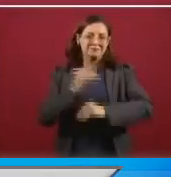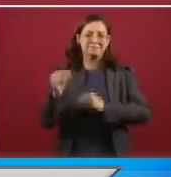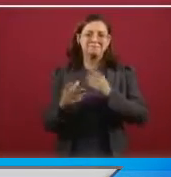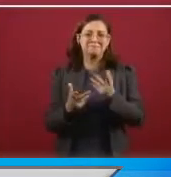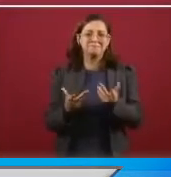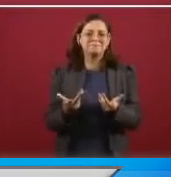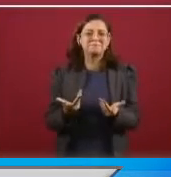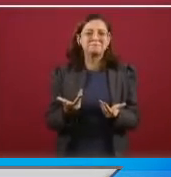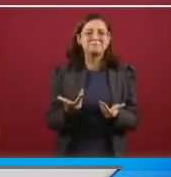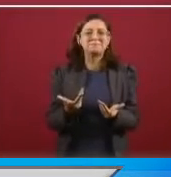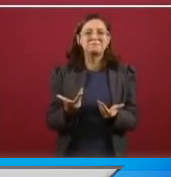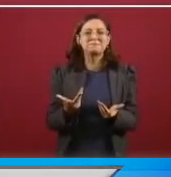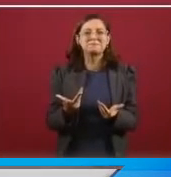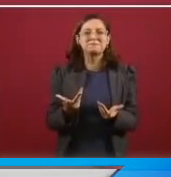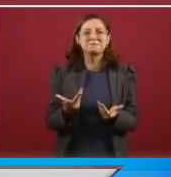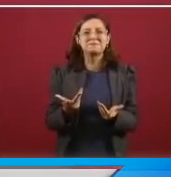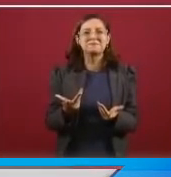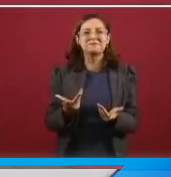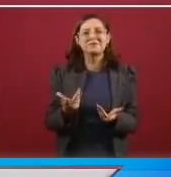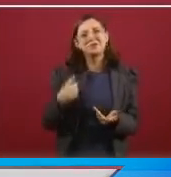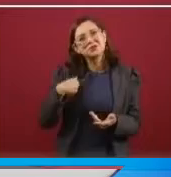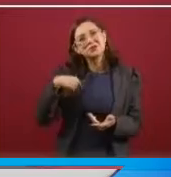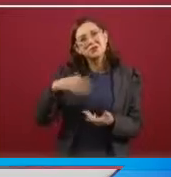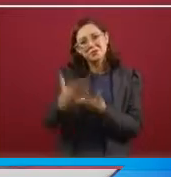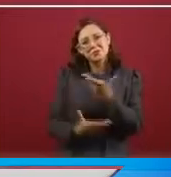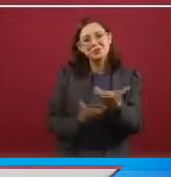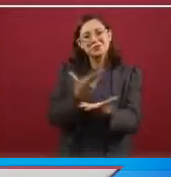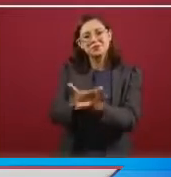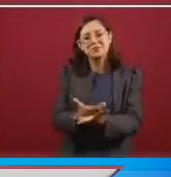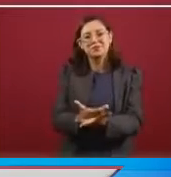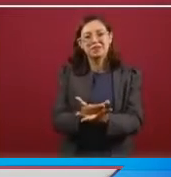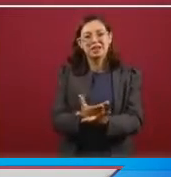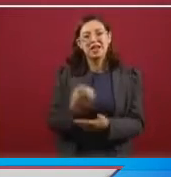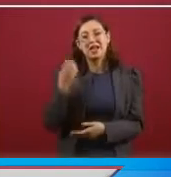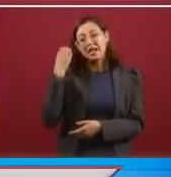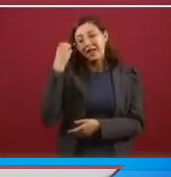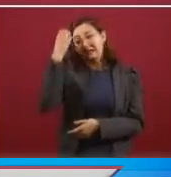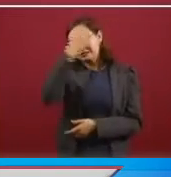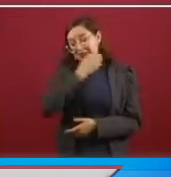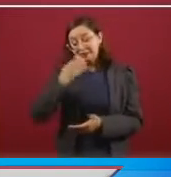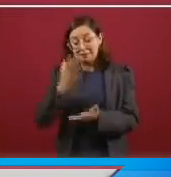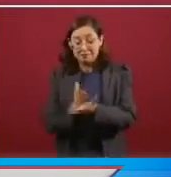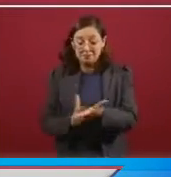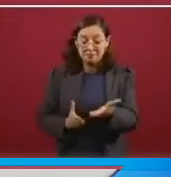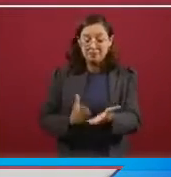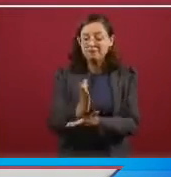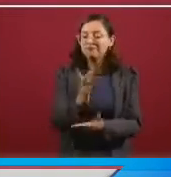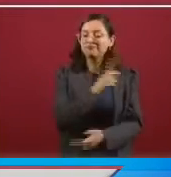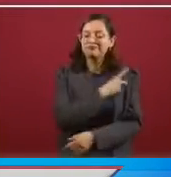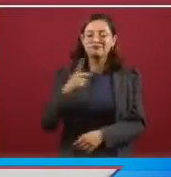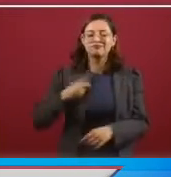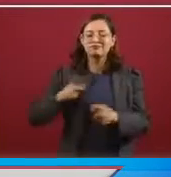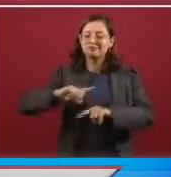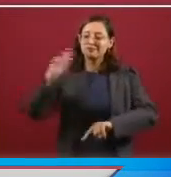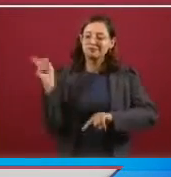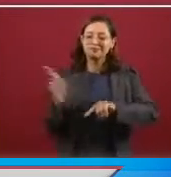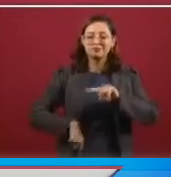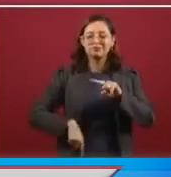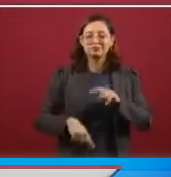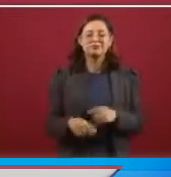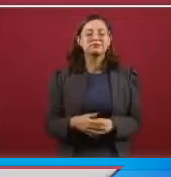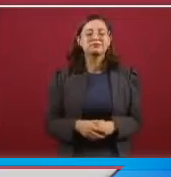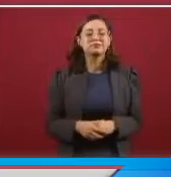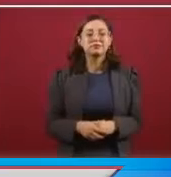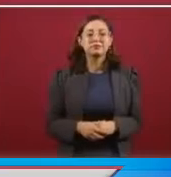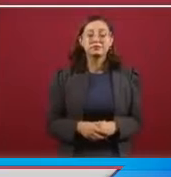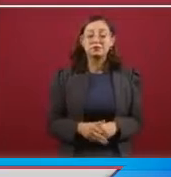Cuarta Transformación de México. Finaliza el presidente informando que la UNAM está muy bien colocada como una de las más grandes universidades del mundo y